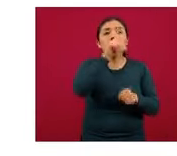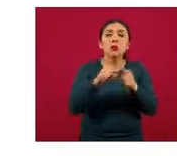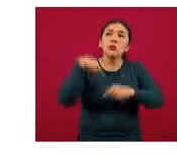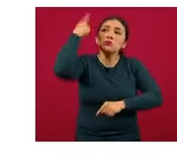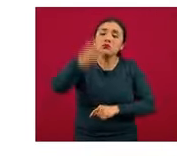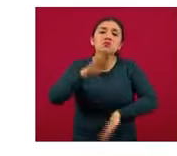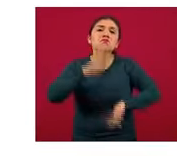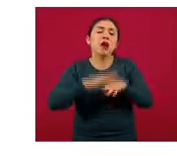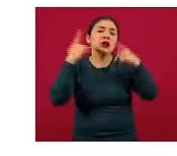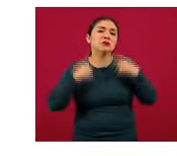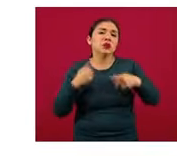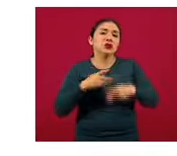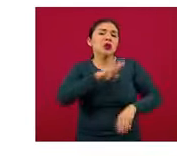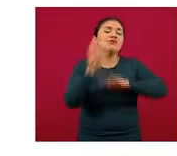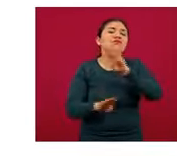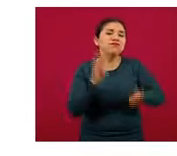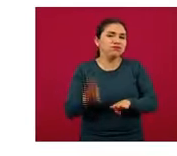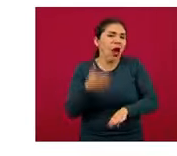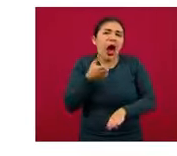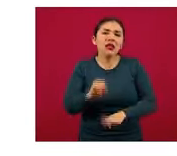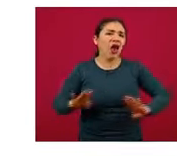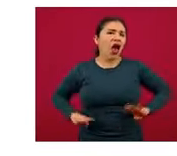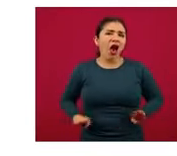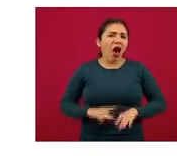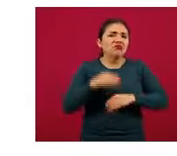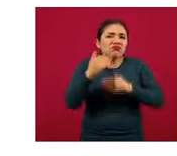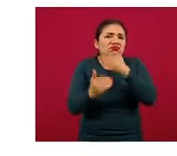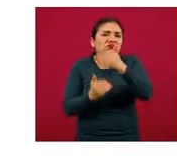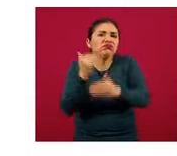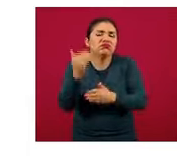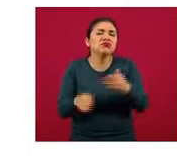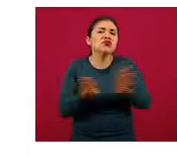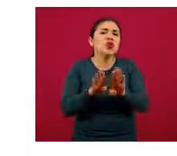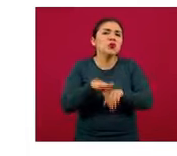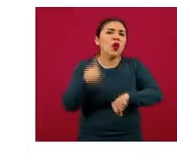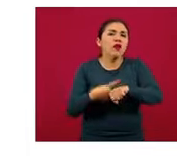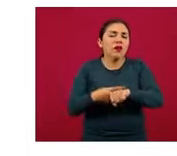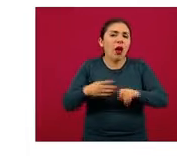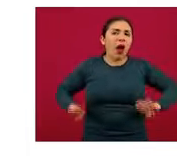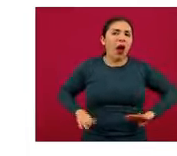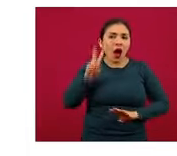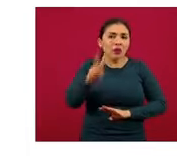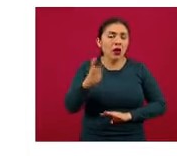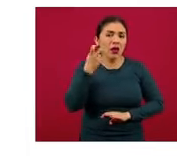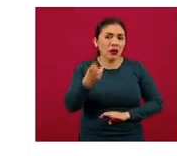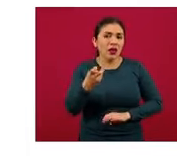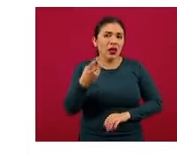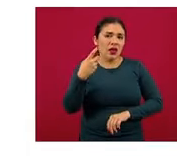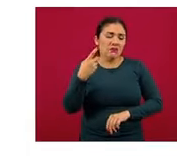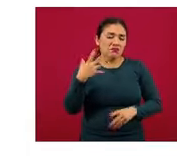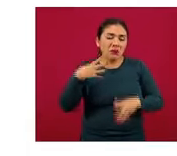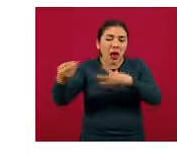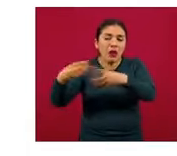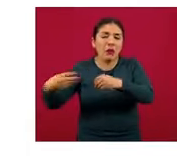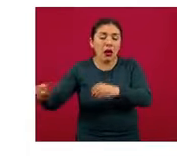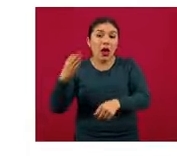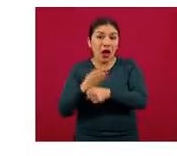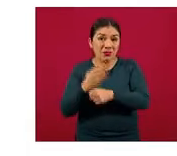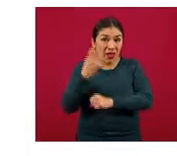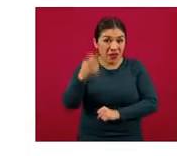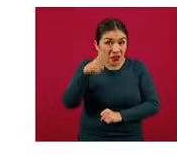viene un incremento en las defunciones. Es un poco la historia natural de la epidemia, de la pandemia, y lógicamente esto